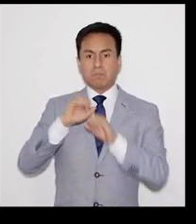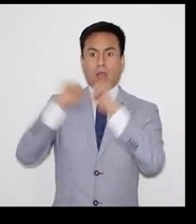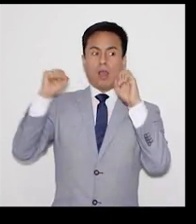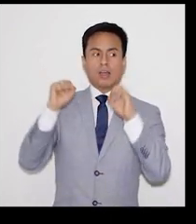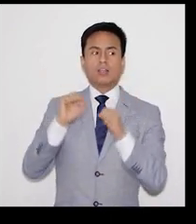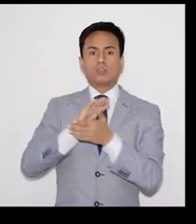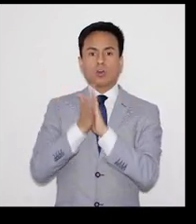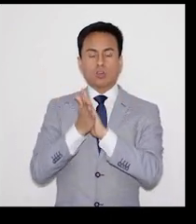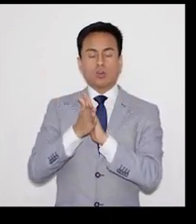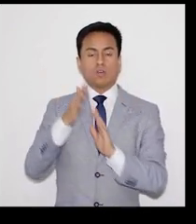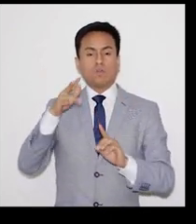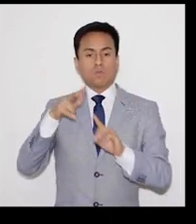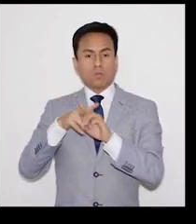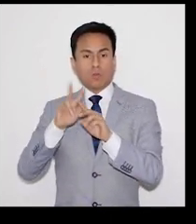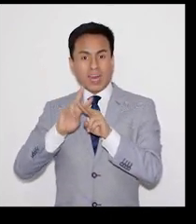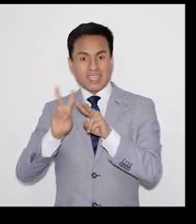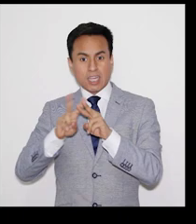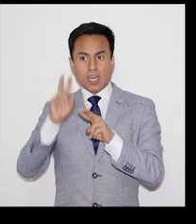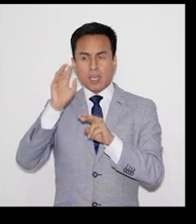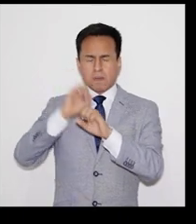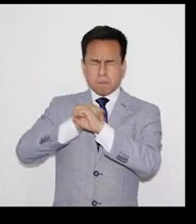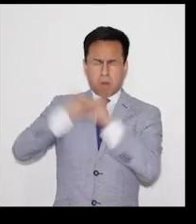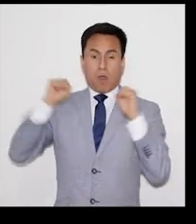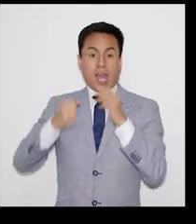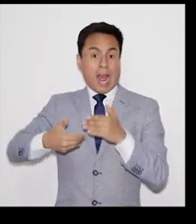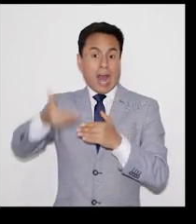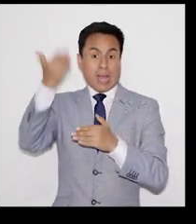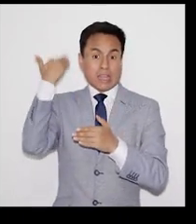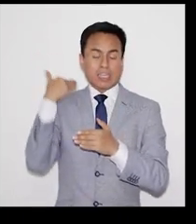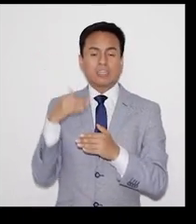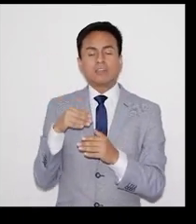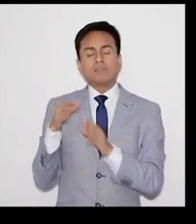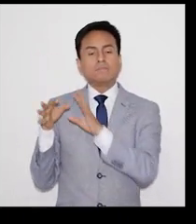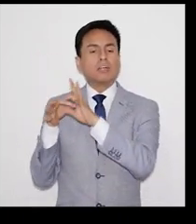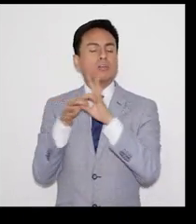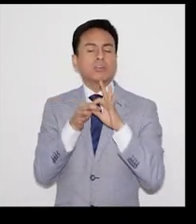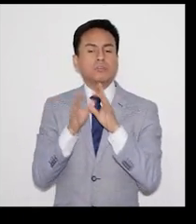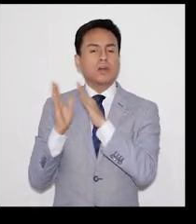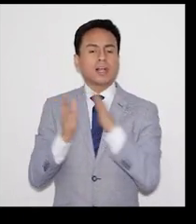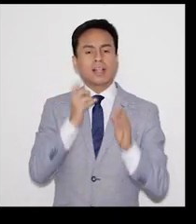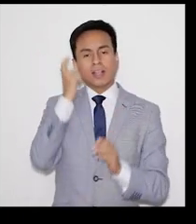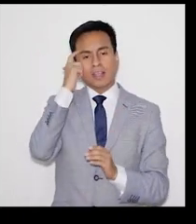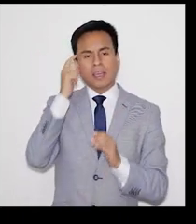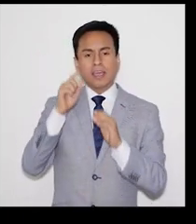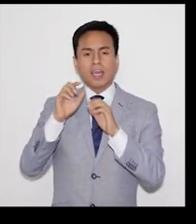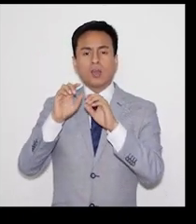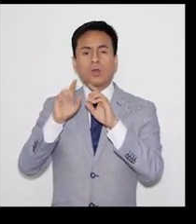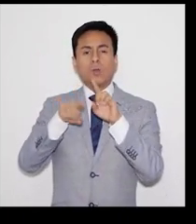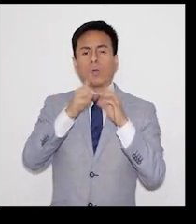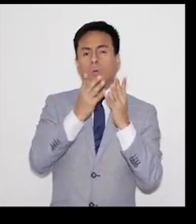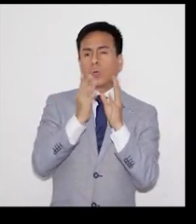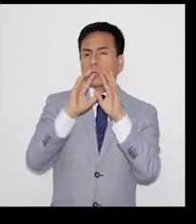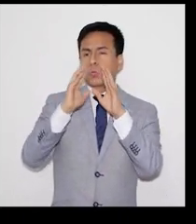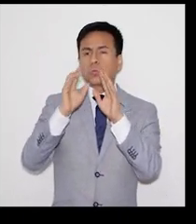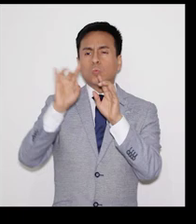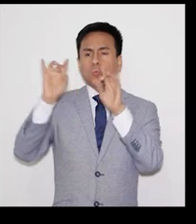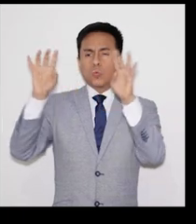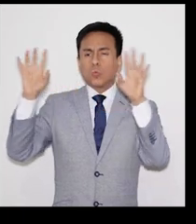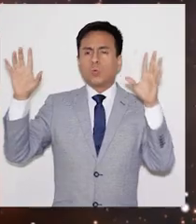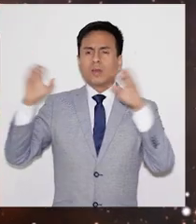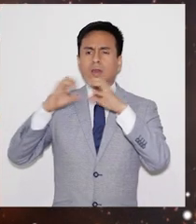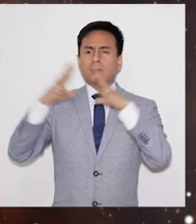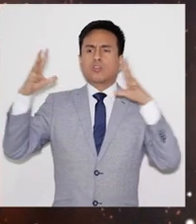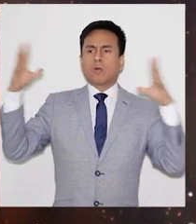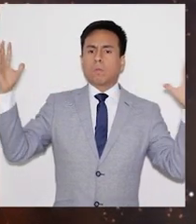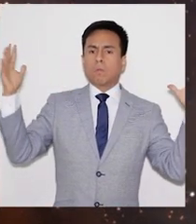vez que todo se formó a partir de esta gran explosión, lo más lógico era suponer que la expansión del universo fuese